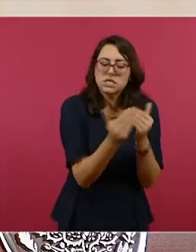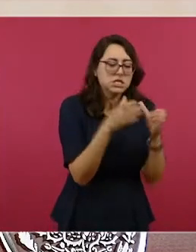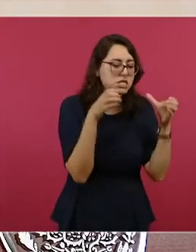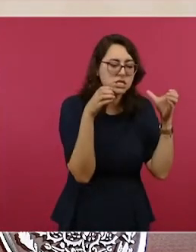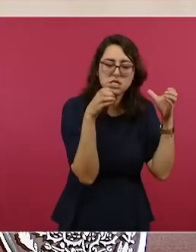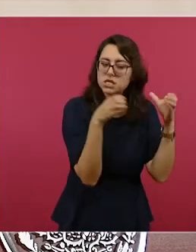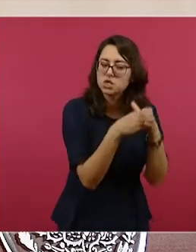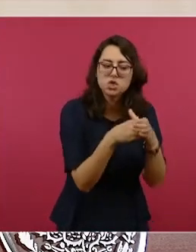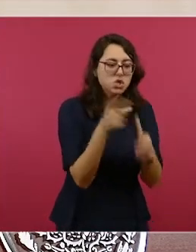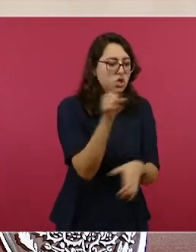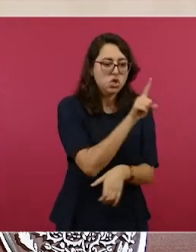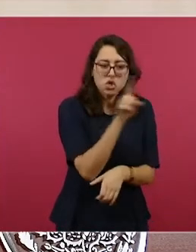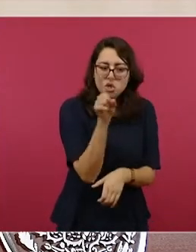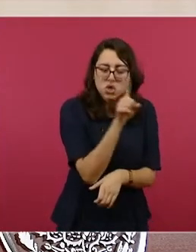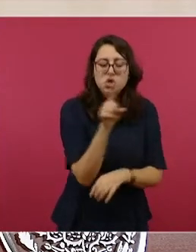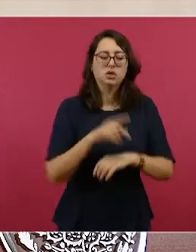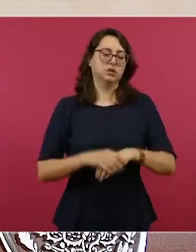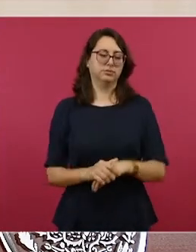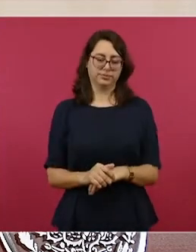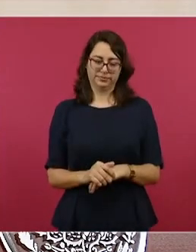no